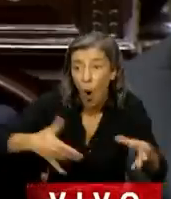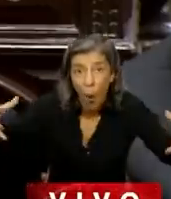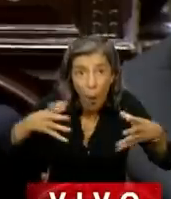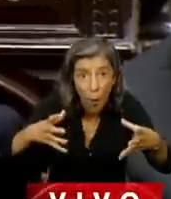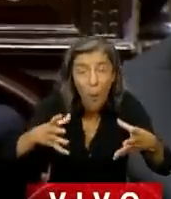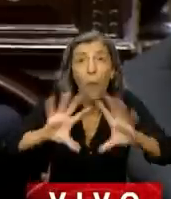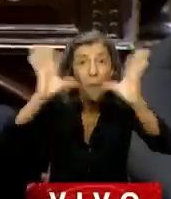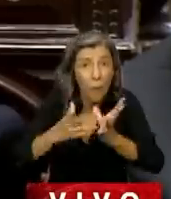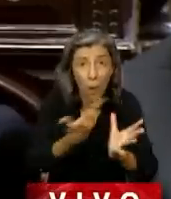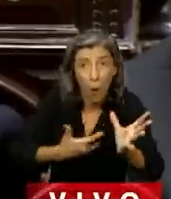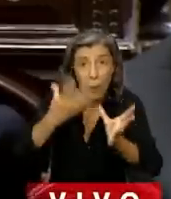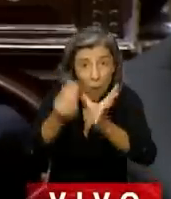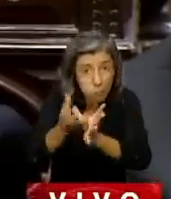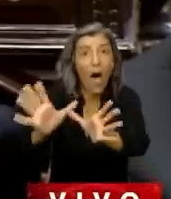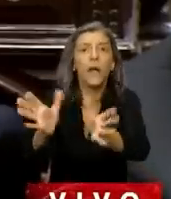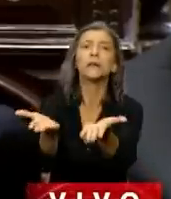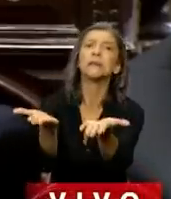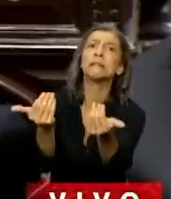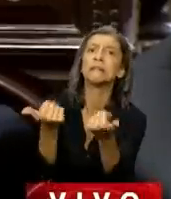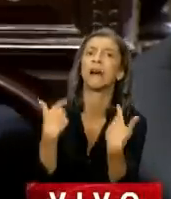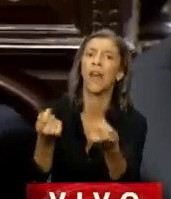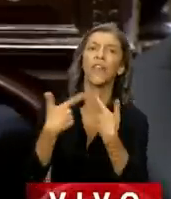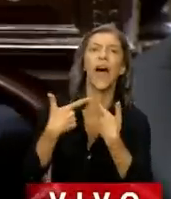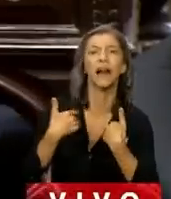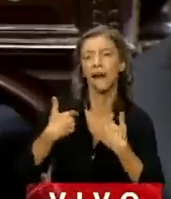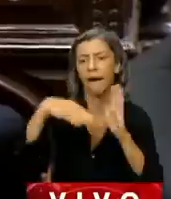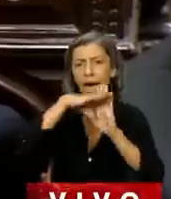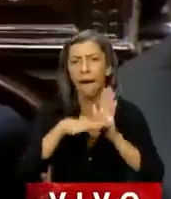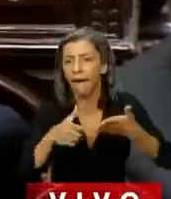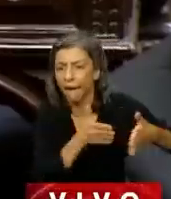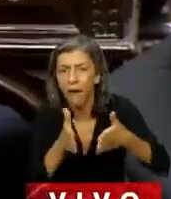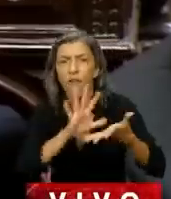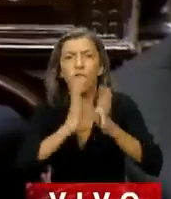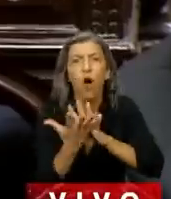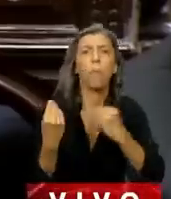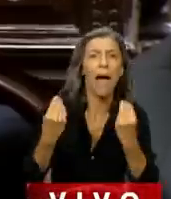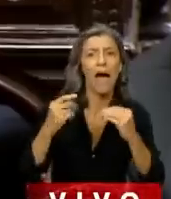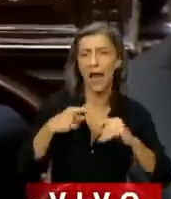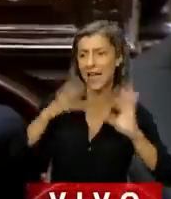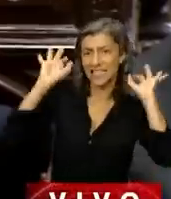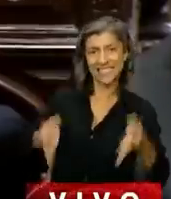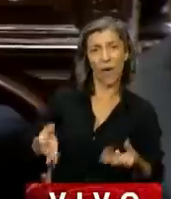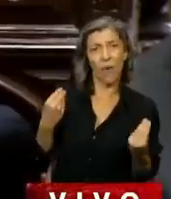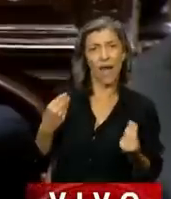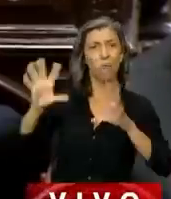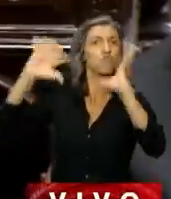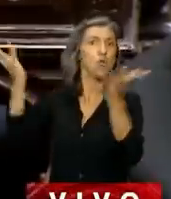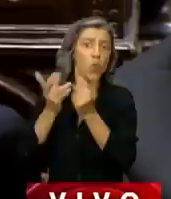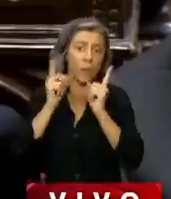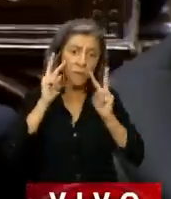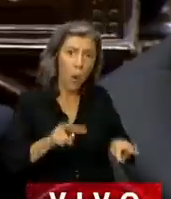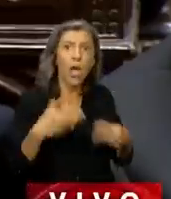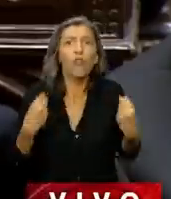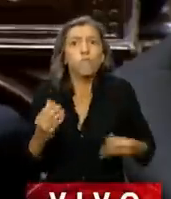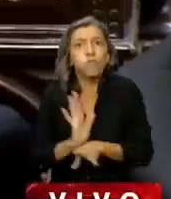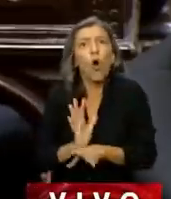recuperar relevancia frente al mundo. No es posible que cada 24 horas un ministro suba un